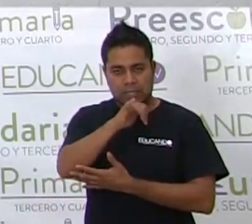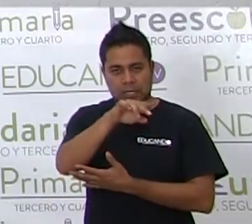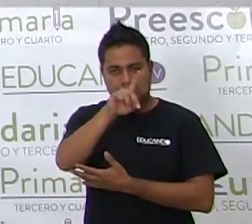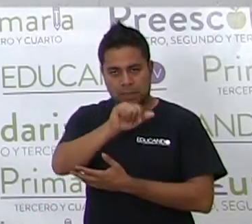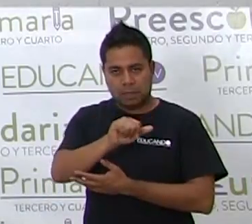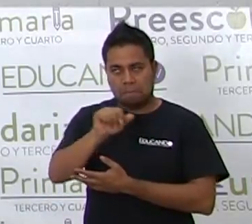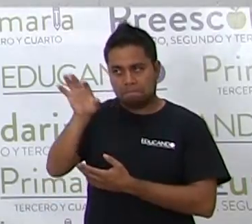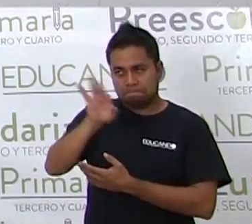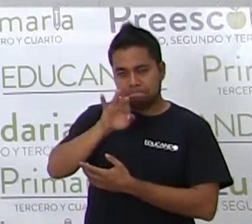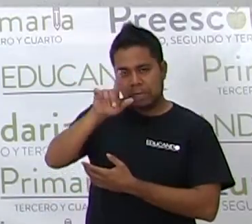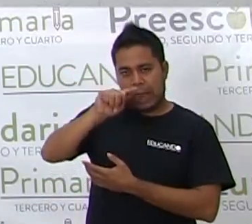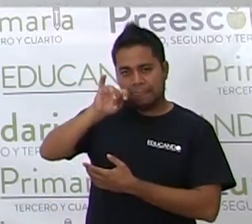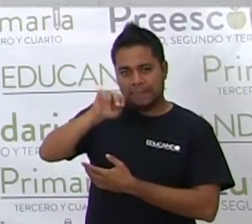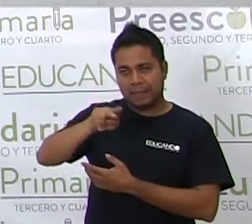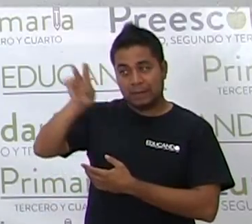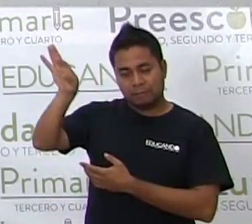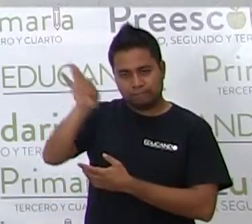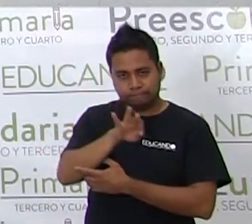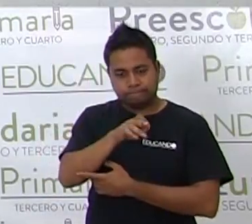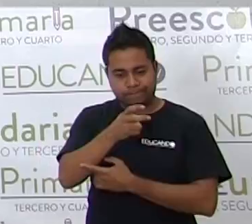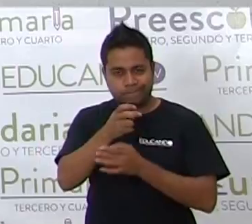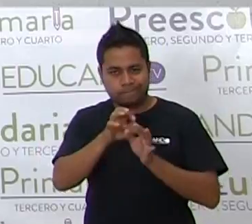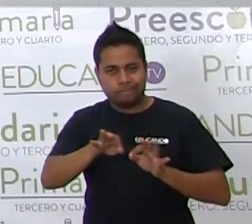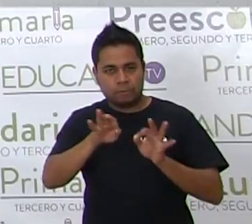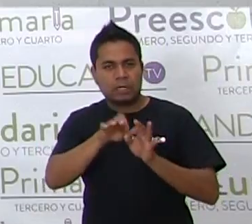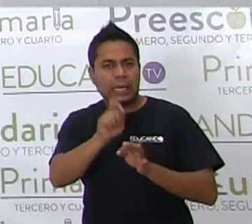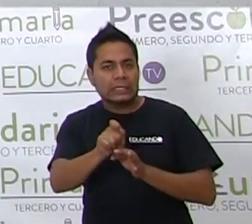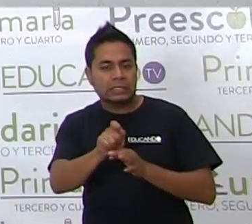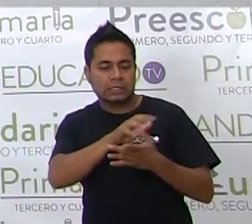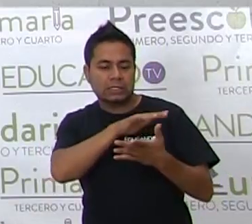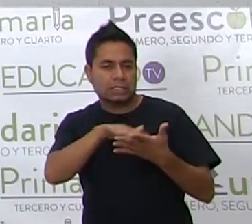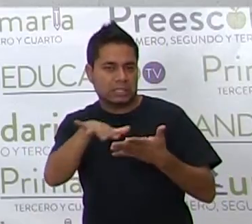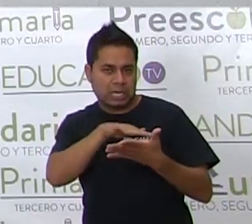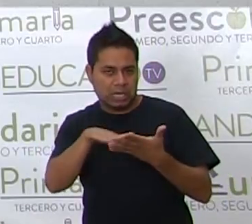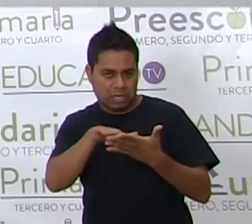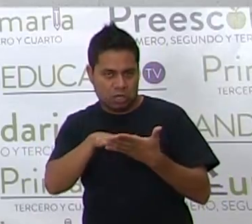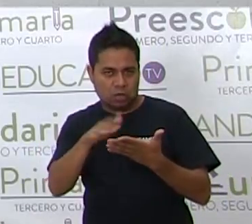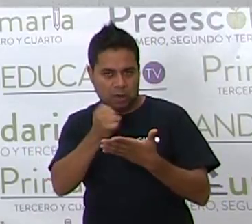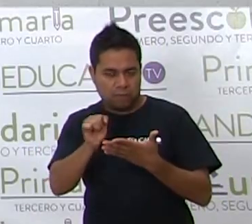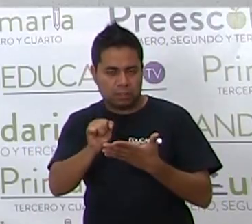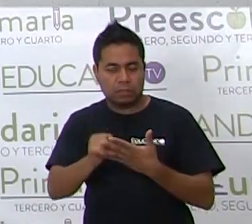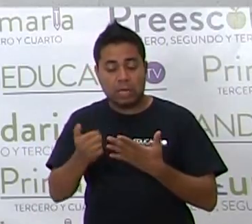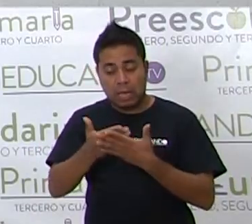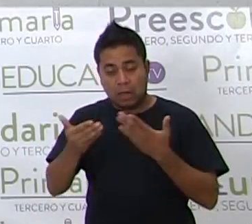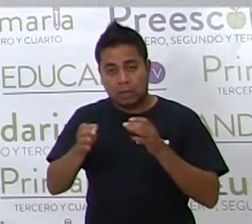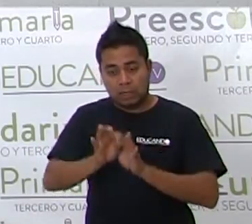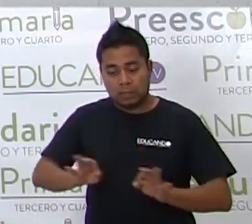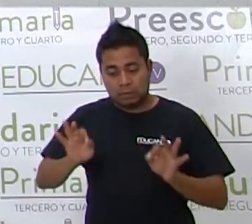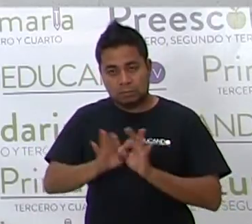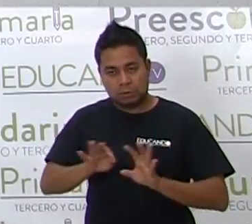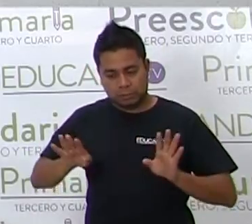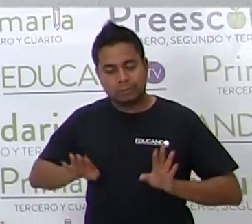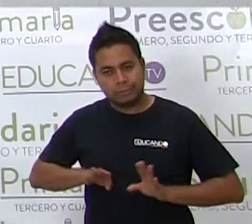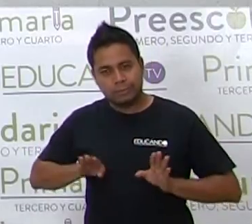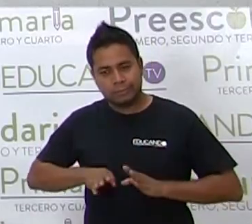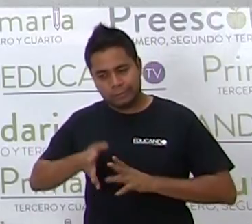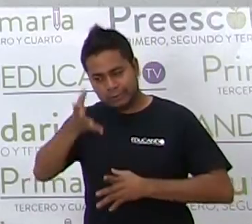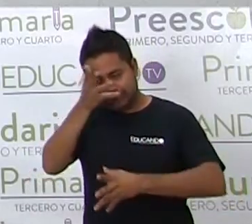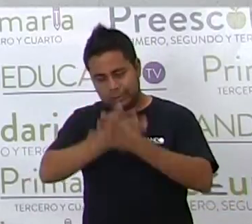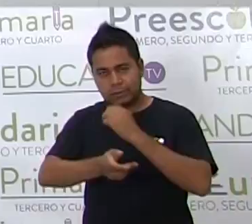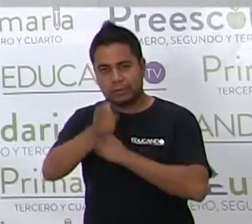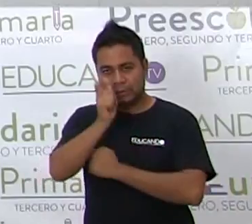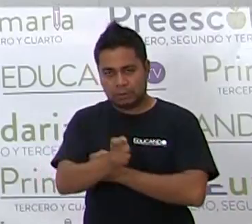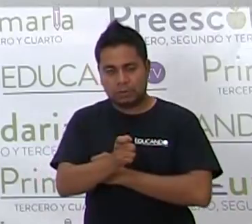leído. Ahora, es muy importante que comprendamos las características de esta. Para ello debemos